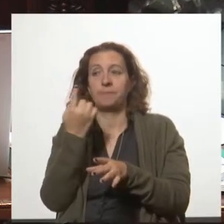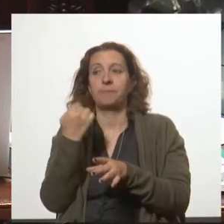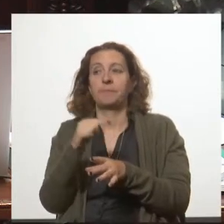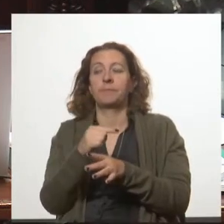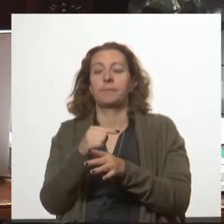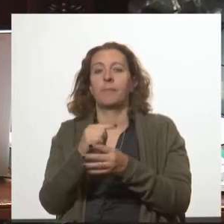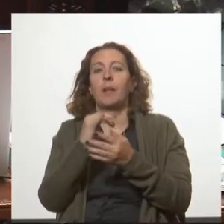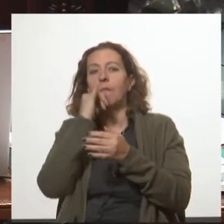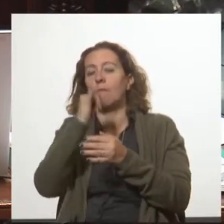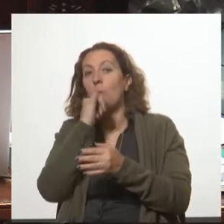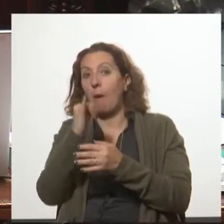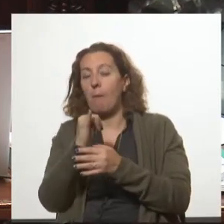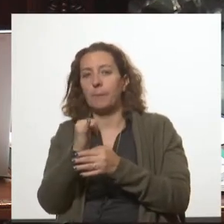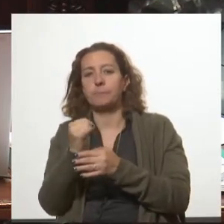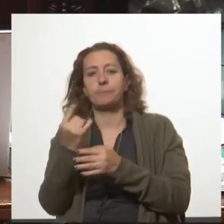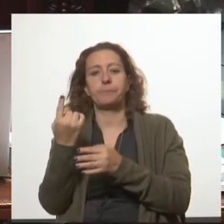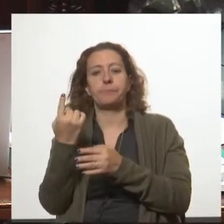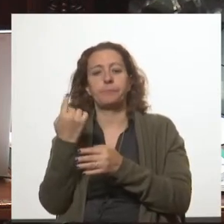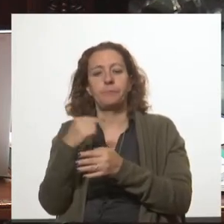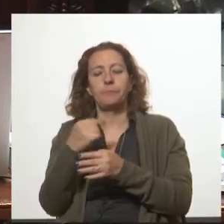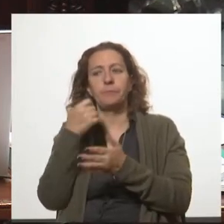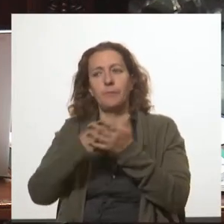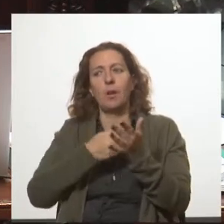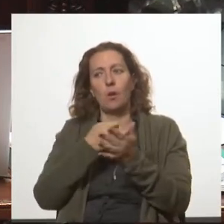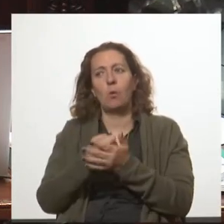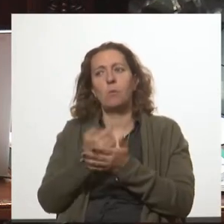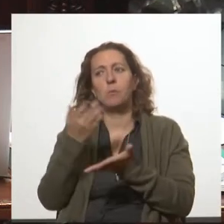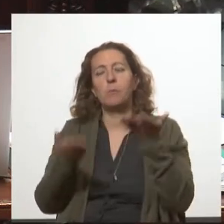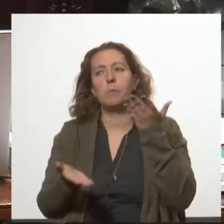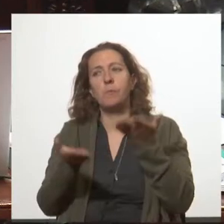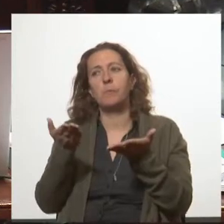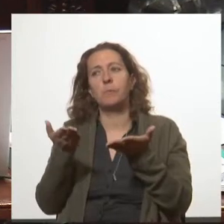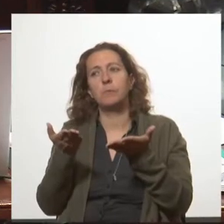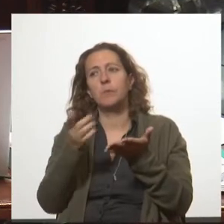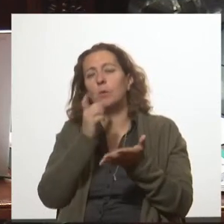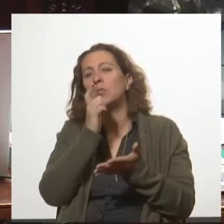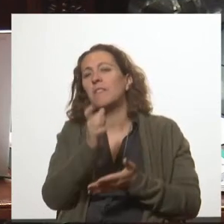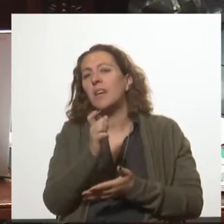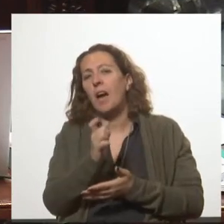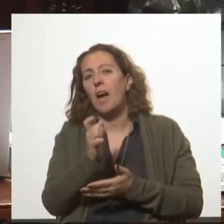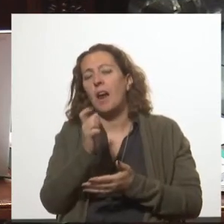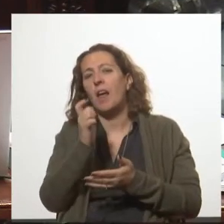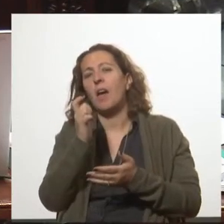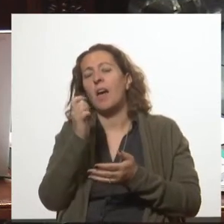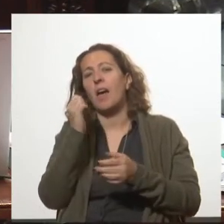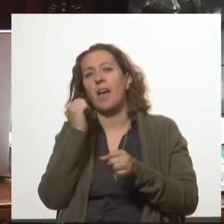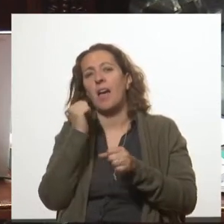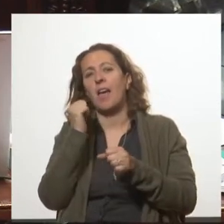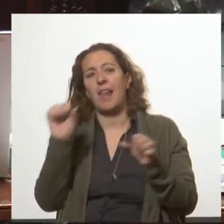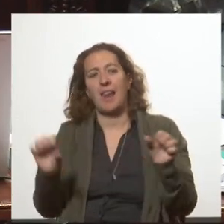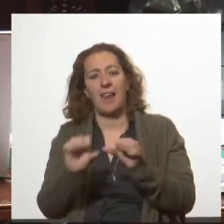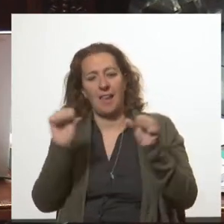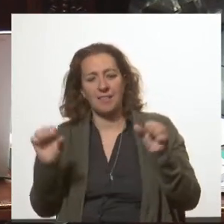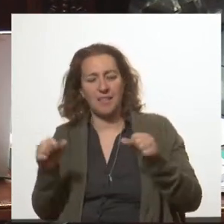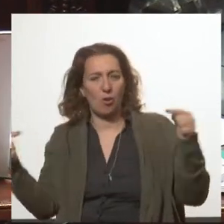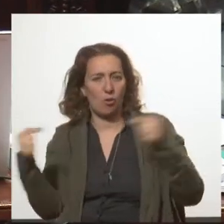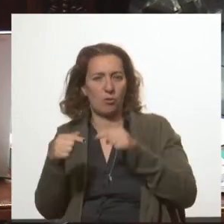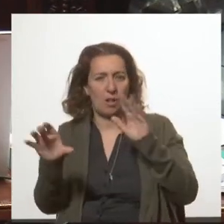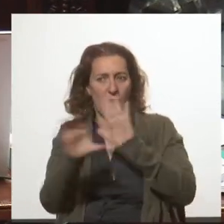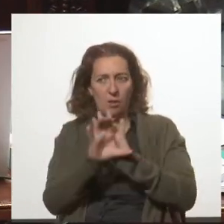informaba y es la que trató de justificar el obrar anticonstitucionales ilegal de antel